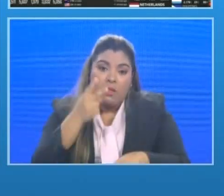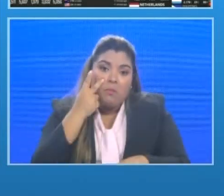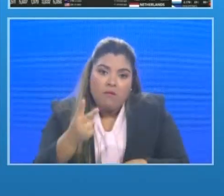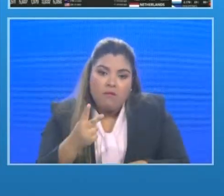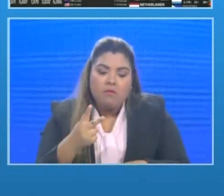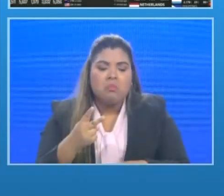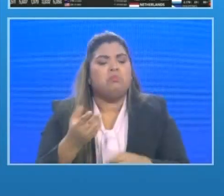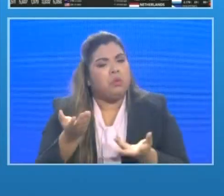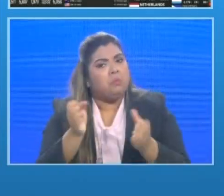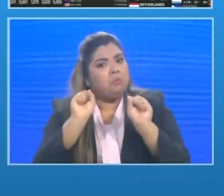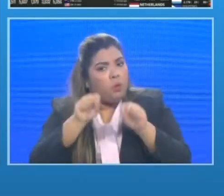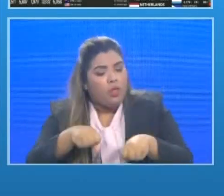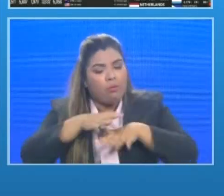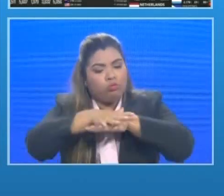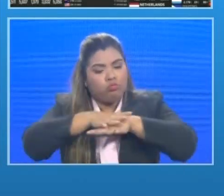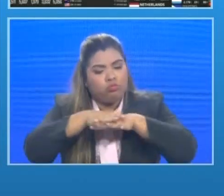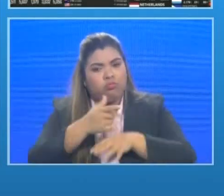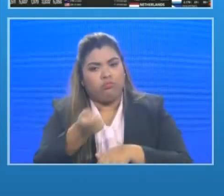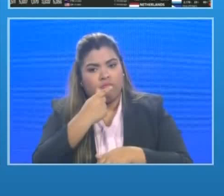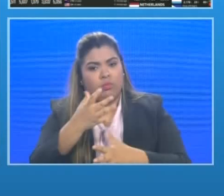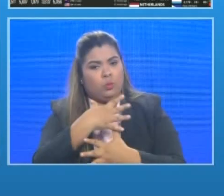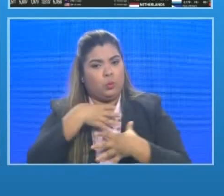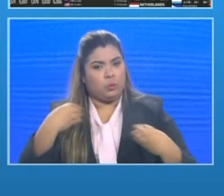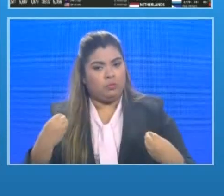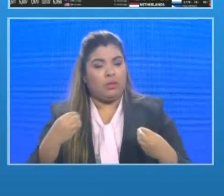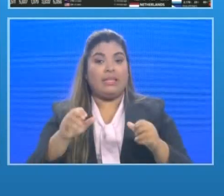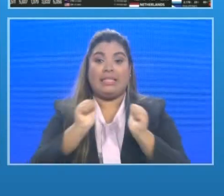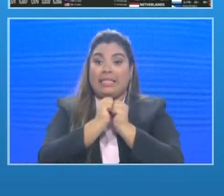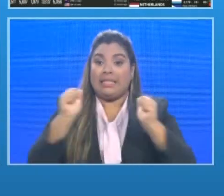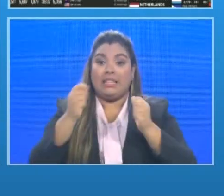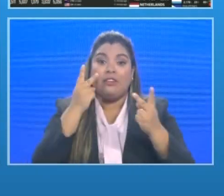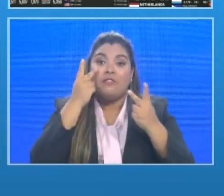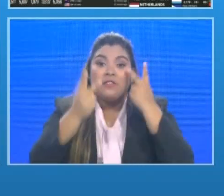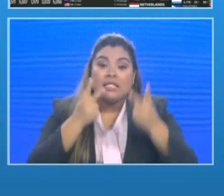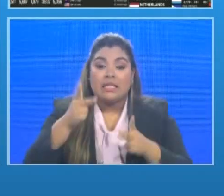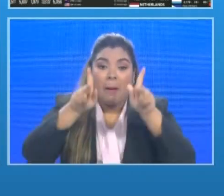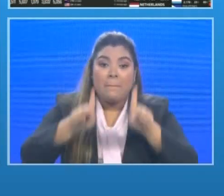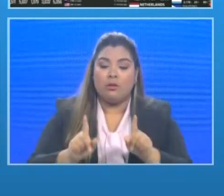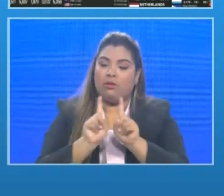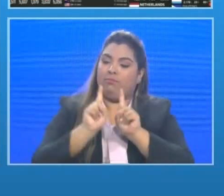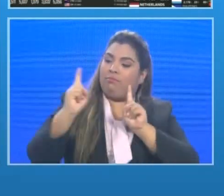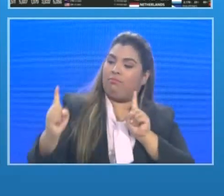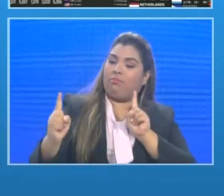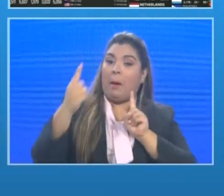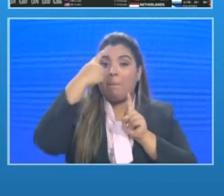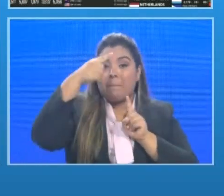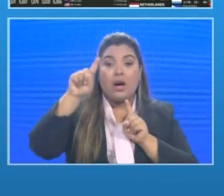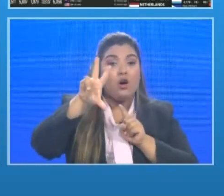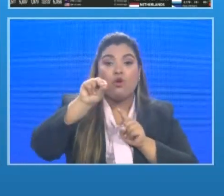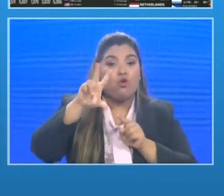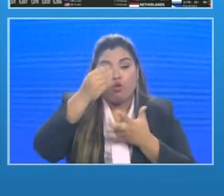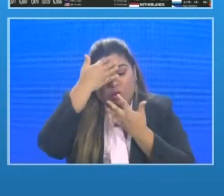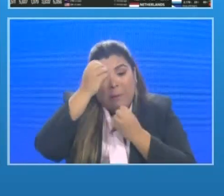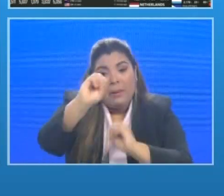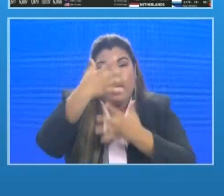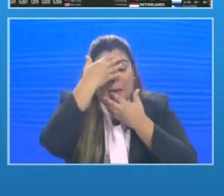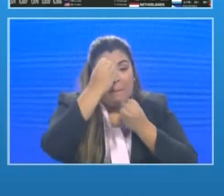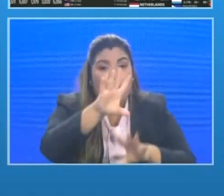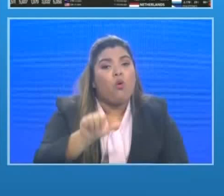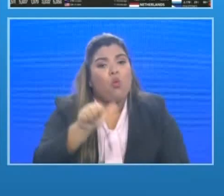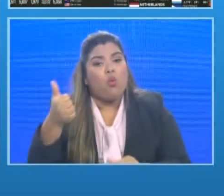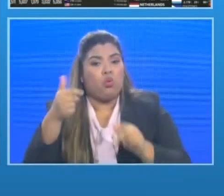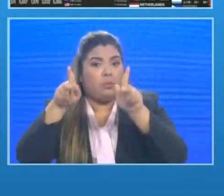podemos tratar y lo podemos ayudar al distanciamiento social para que no transmitan el virus a otras